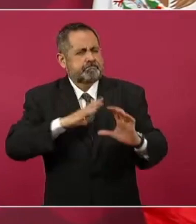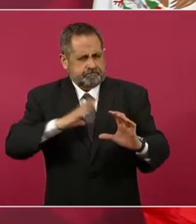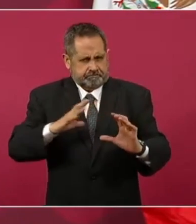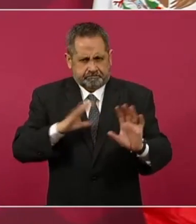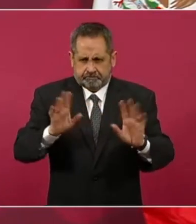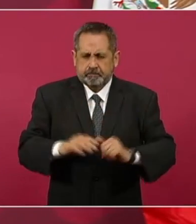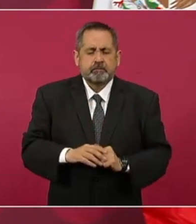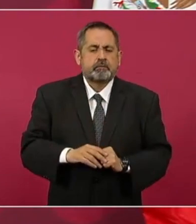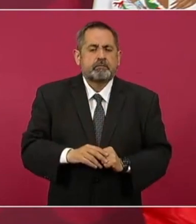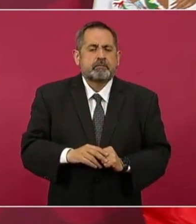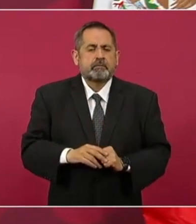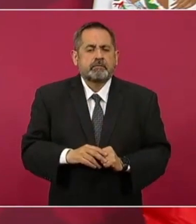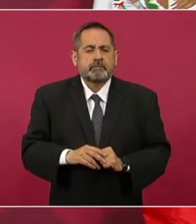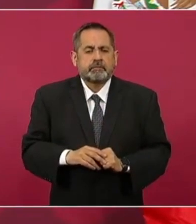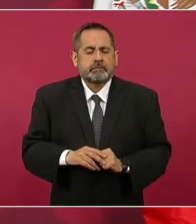Y